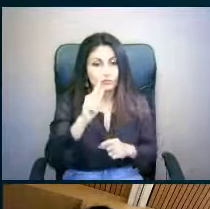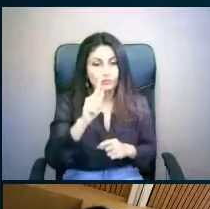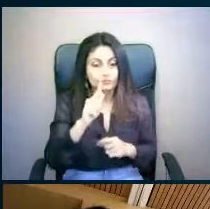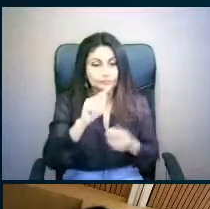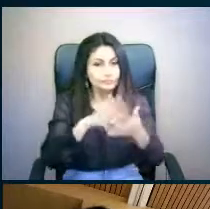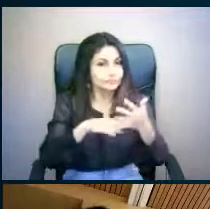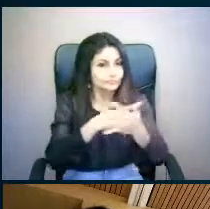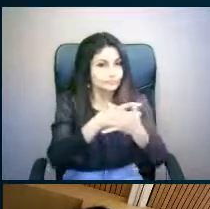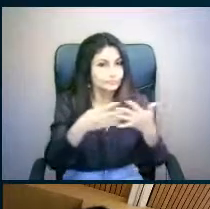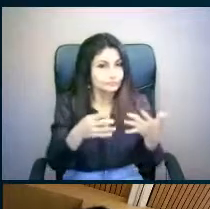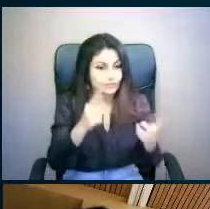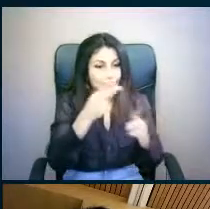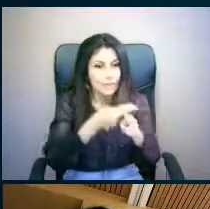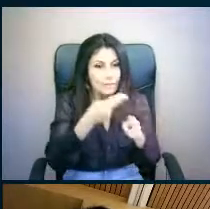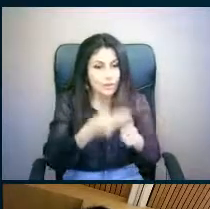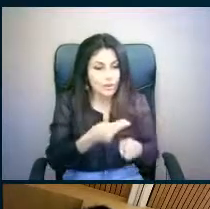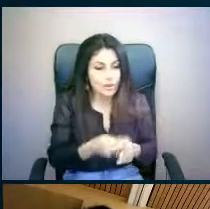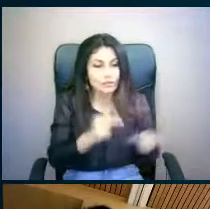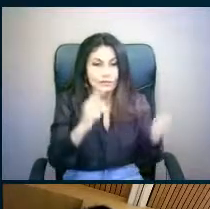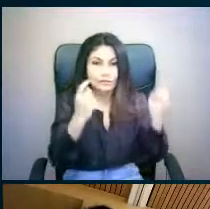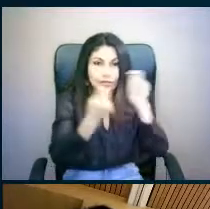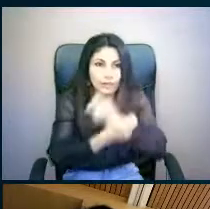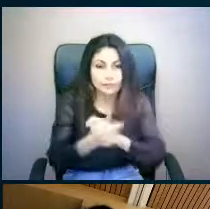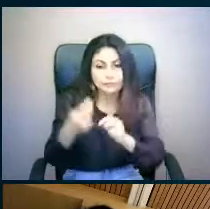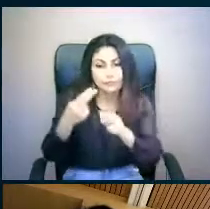cambiaremos los nombres, estandarizaremos los nombres,